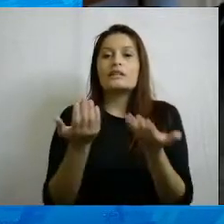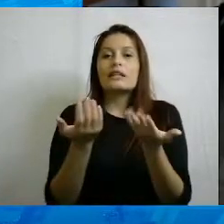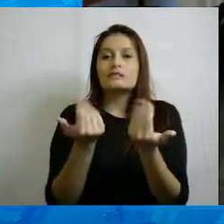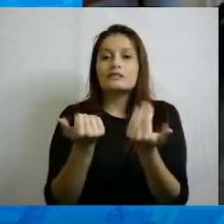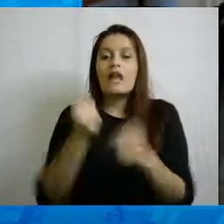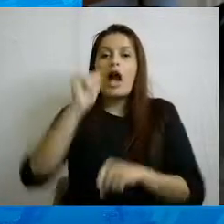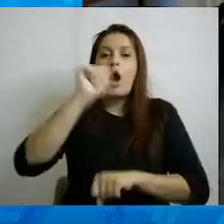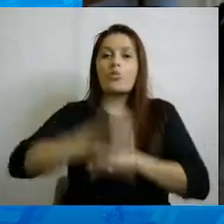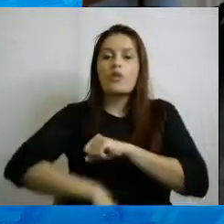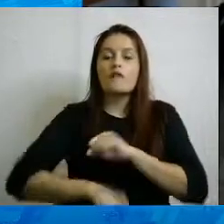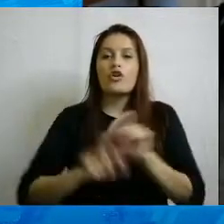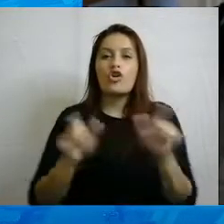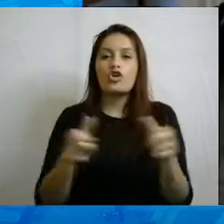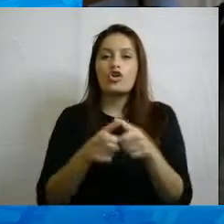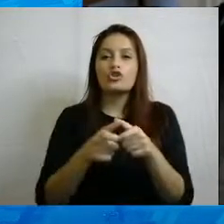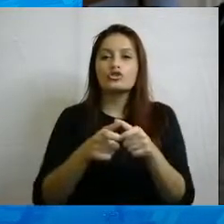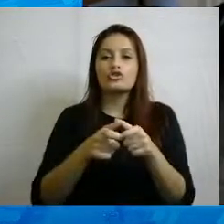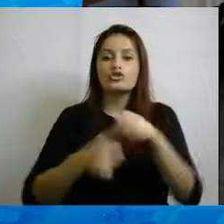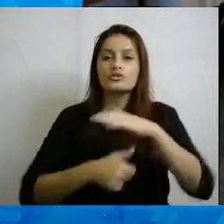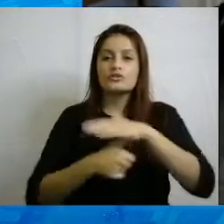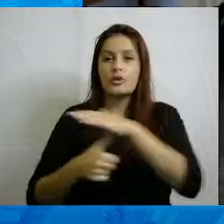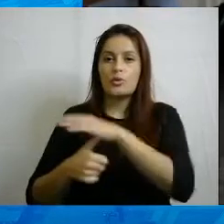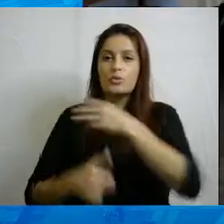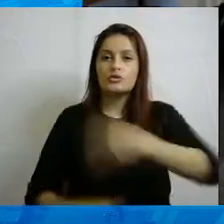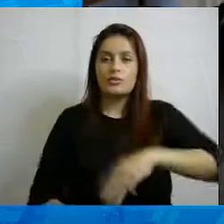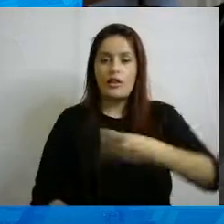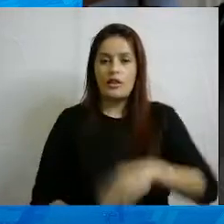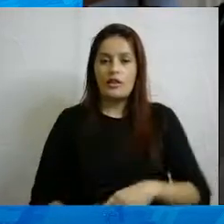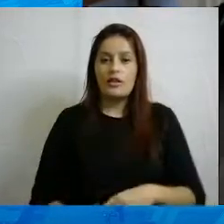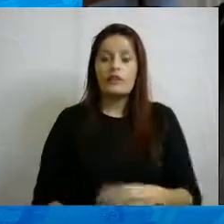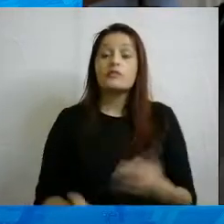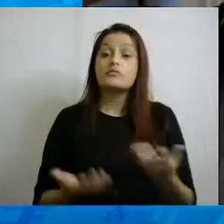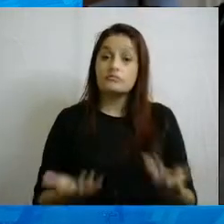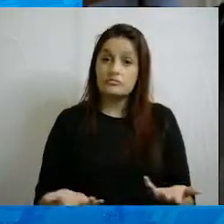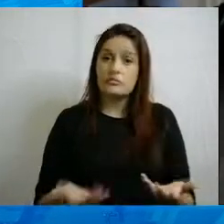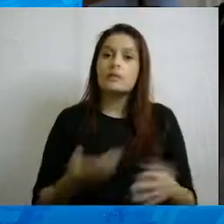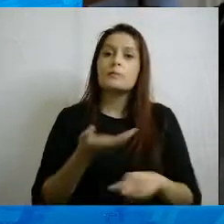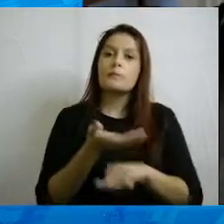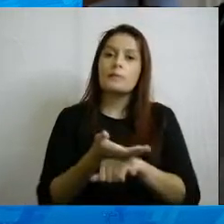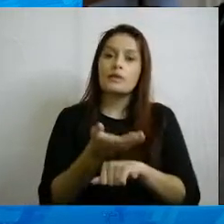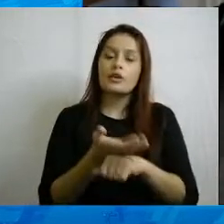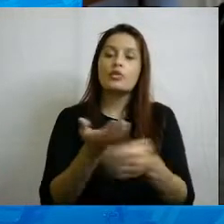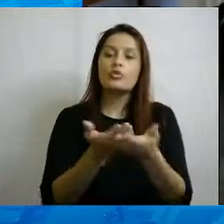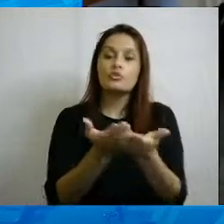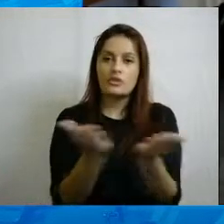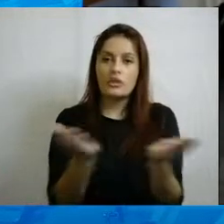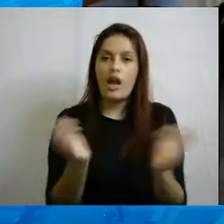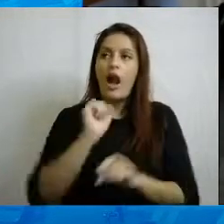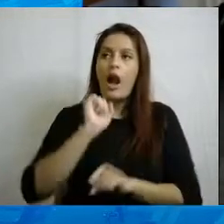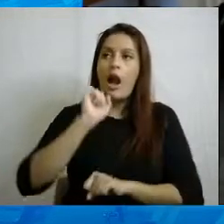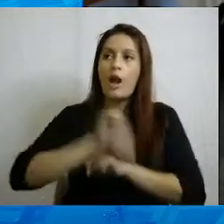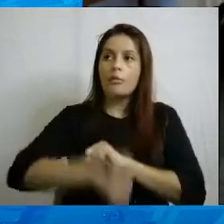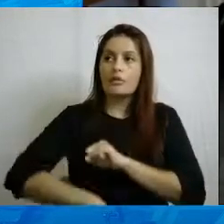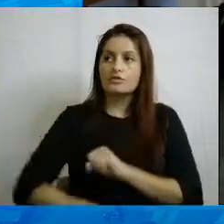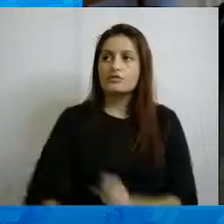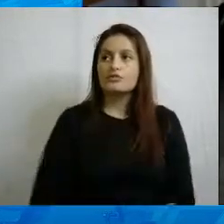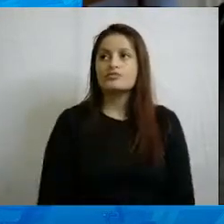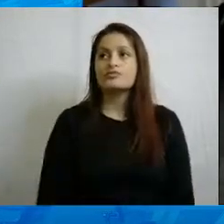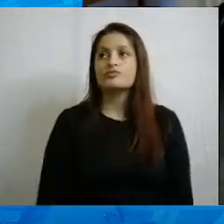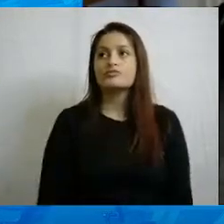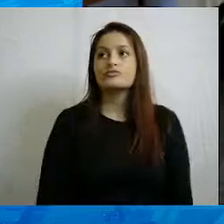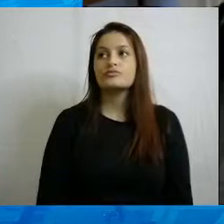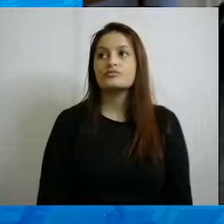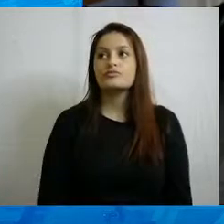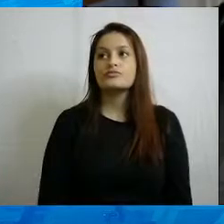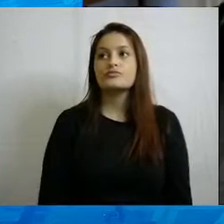del acuerdo del Honorable Consejo Municipal. En virtud de lo anterior, se solicita la autorización o